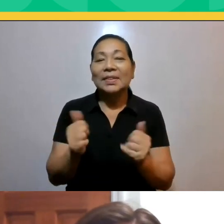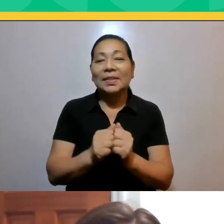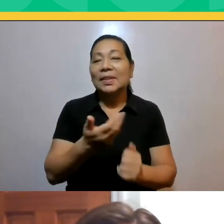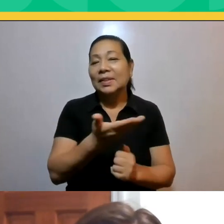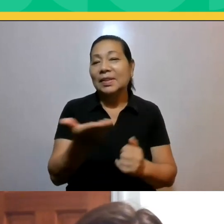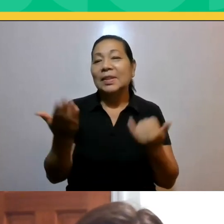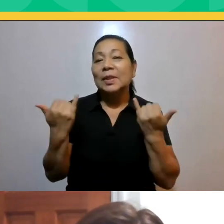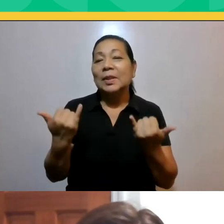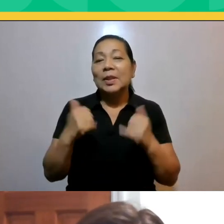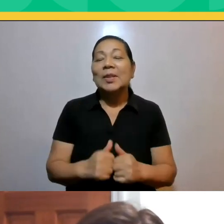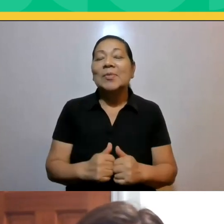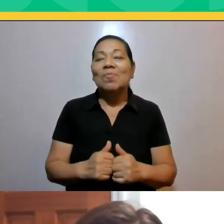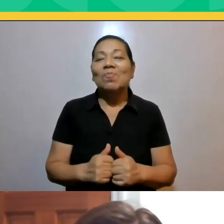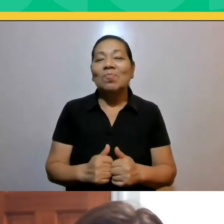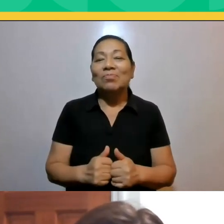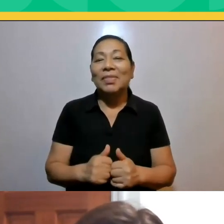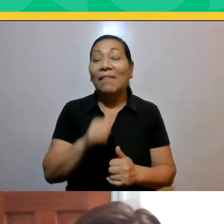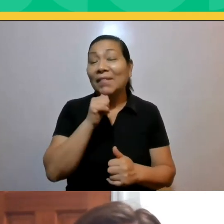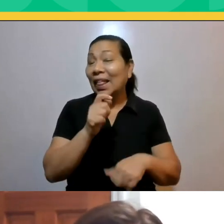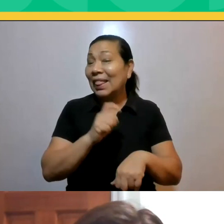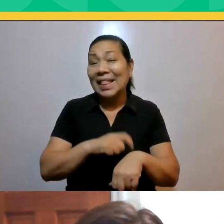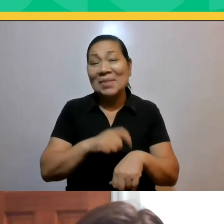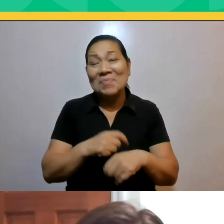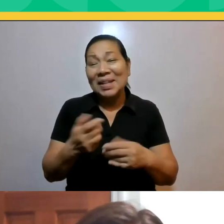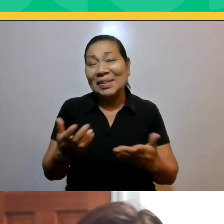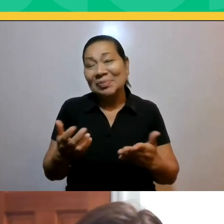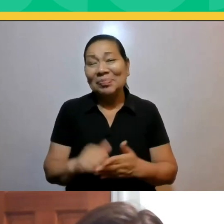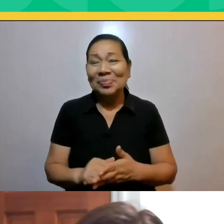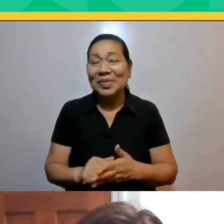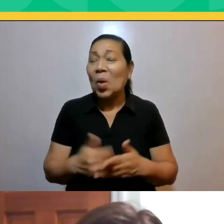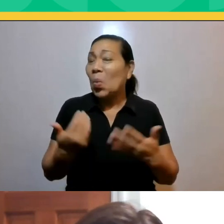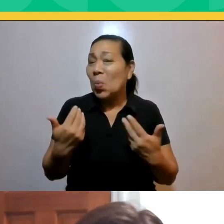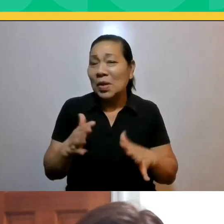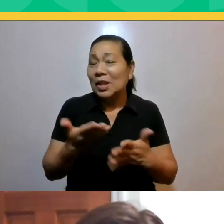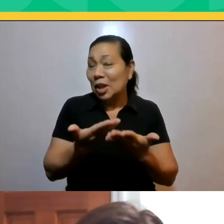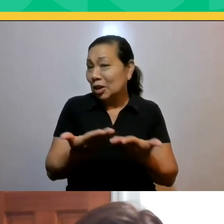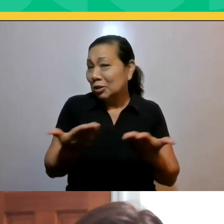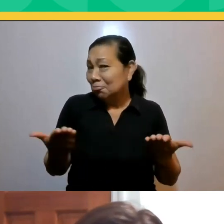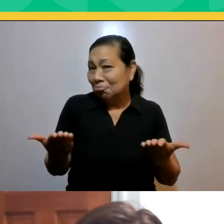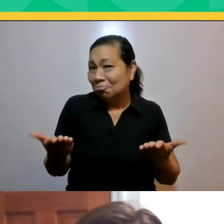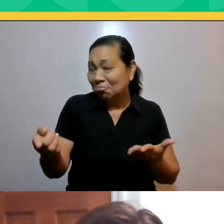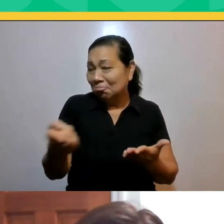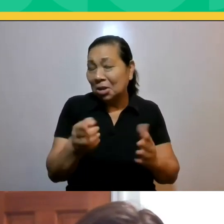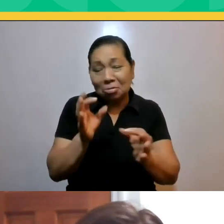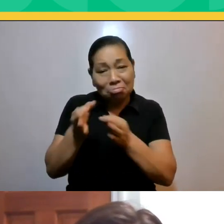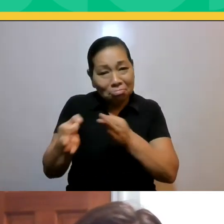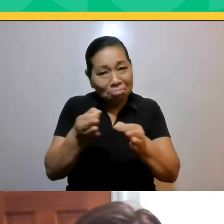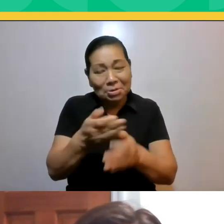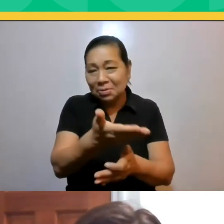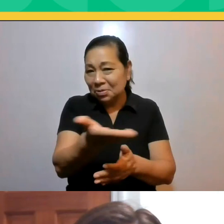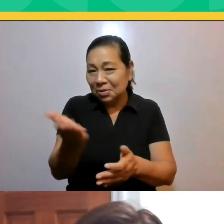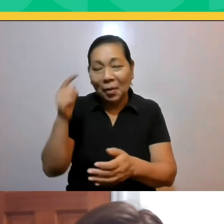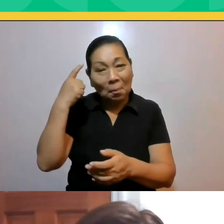ustedes hoy, y bueno, nos va a faltar tiempo, así es que cualquier cosa quedo a disposición de ustedes